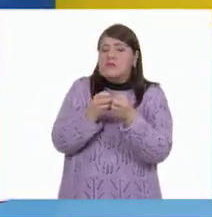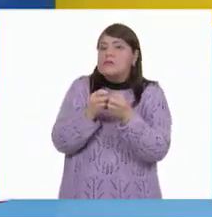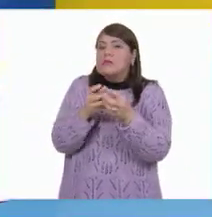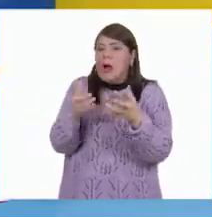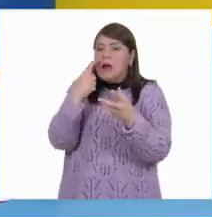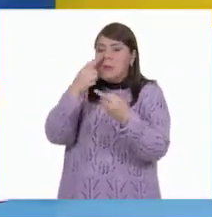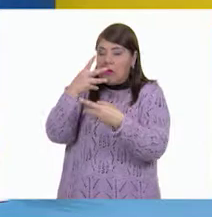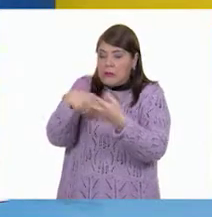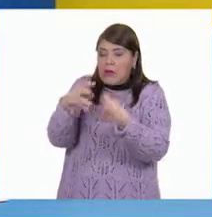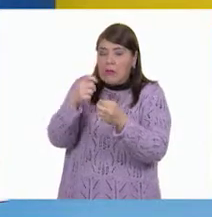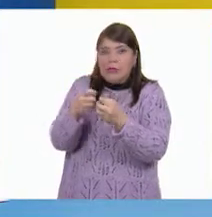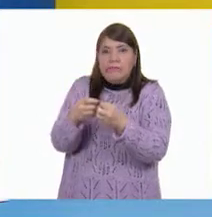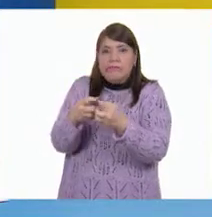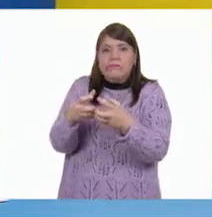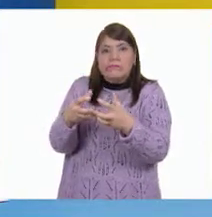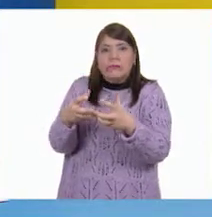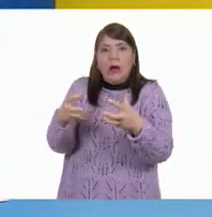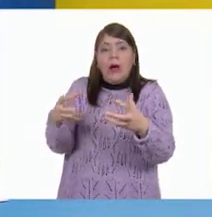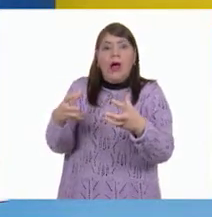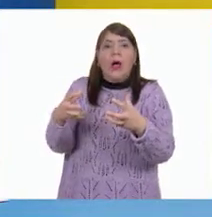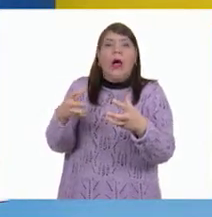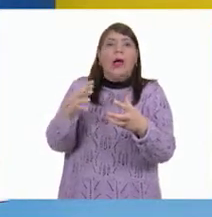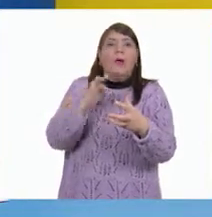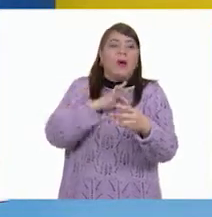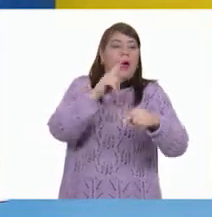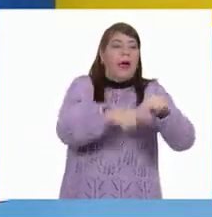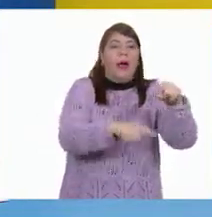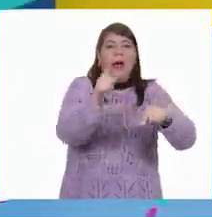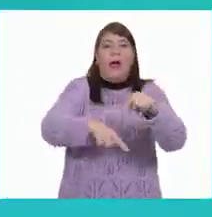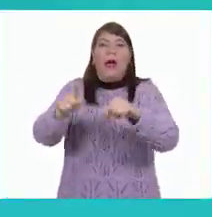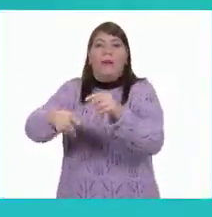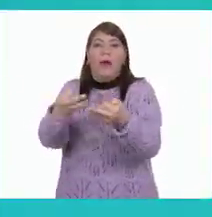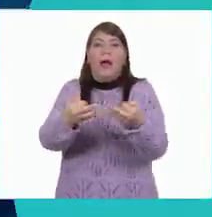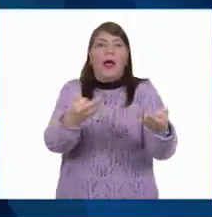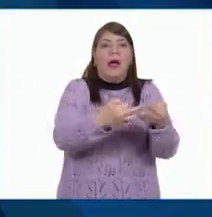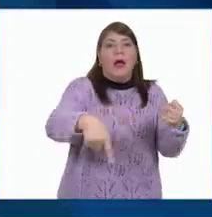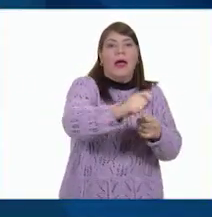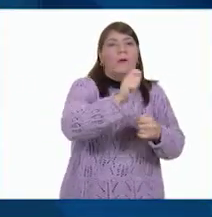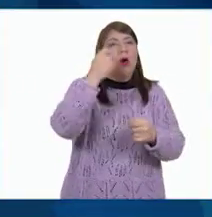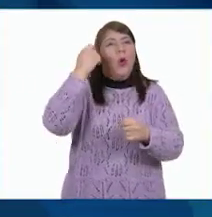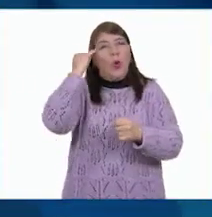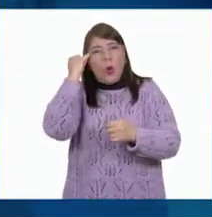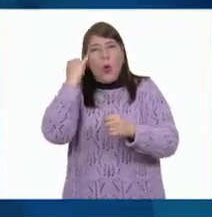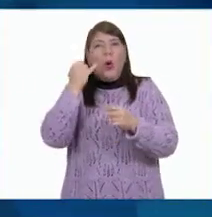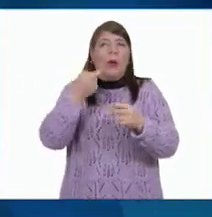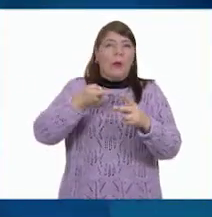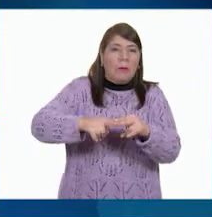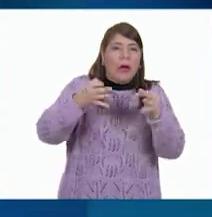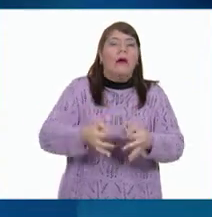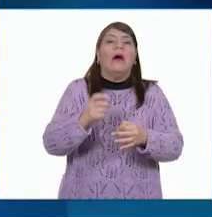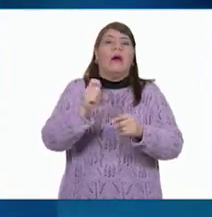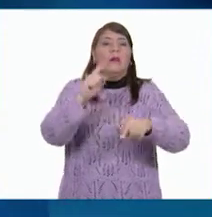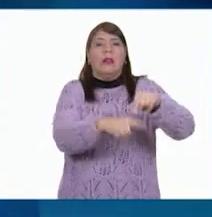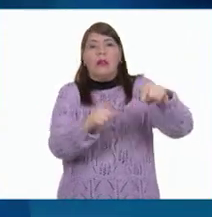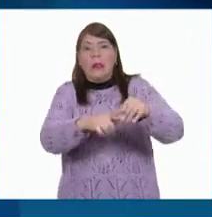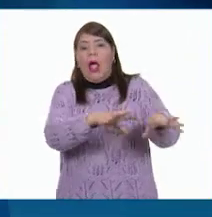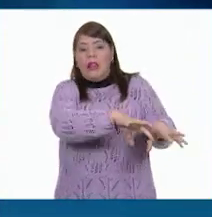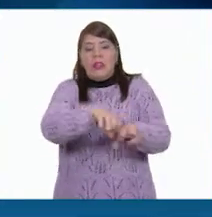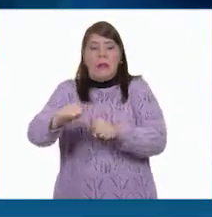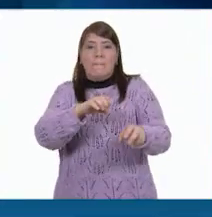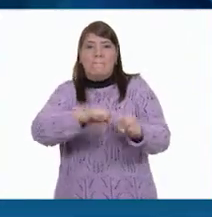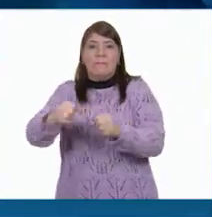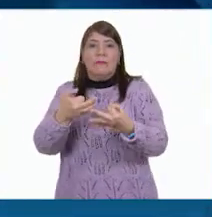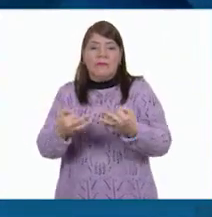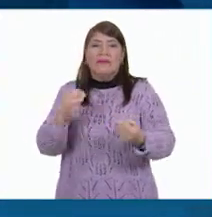agroindustriales que crecían gracias a los despojos territoriales hechos a los pueblos indígenas. Sí, como lo vimos la clase pasada con